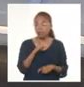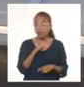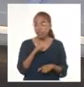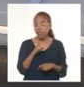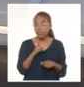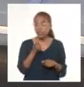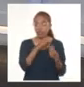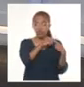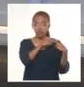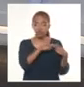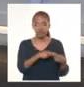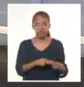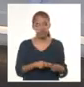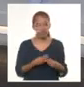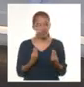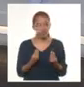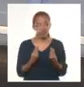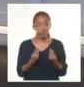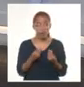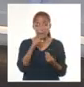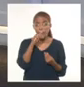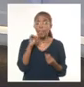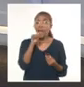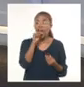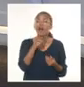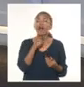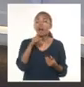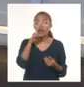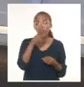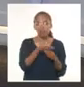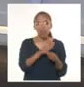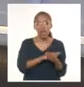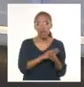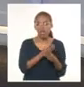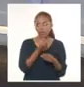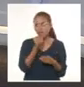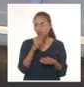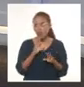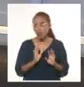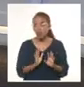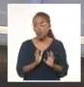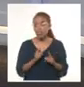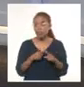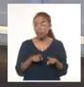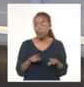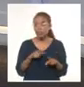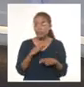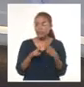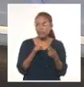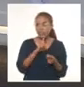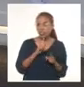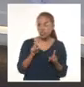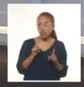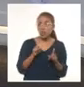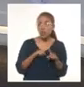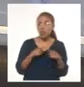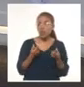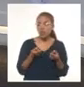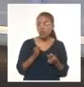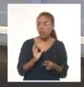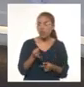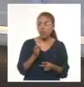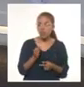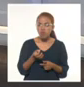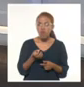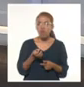Casa Blanca. ¿Biden lo pudo hacer antes? Por supuesto, ¿cómo no? Pero no lo hizo por las mismas razones que los